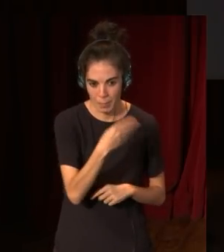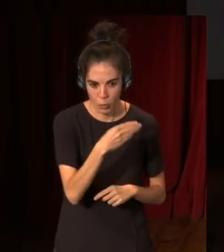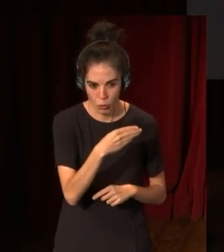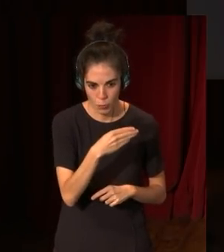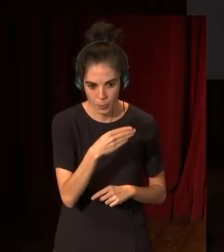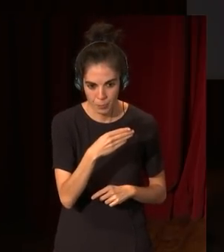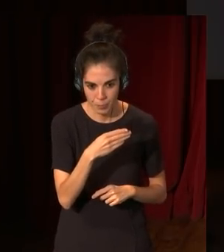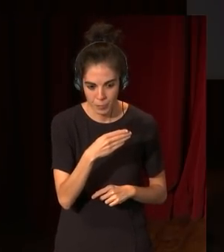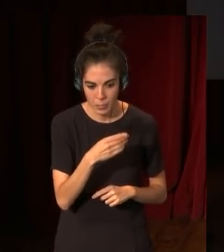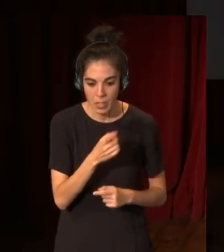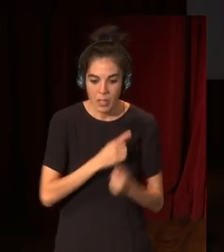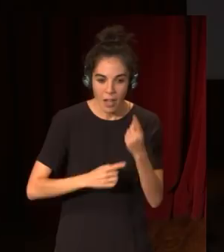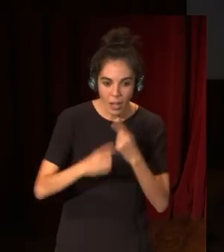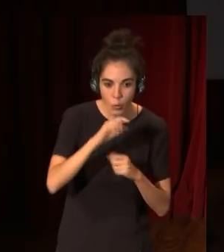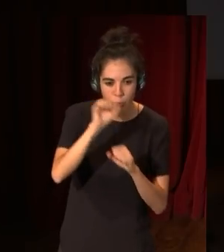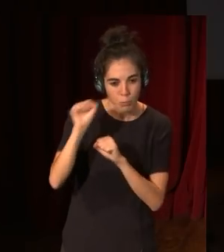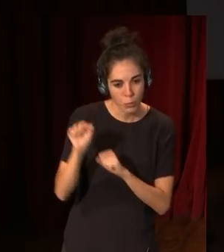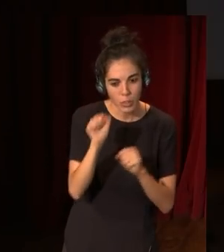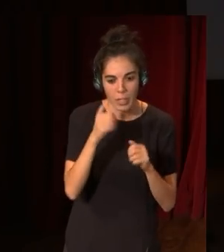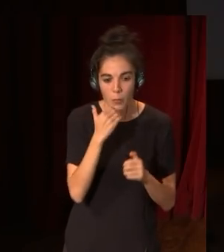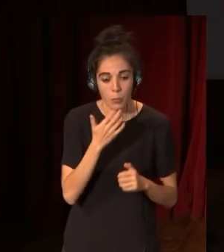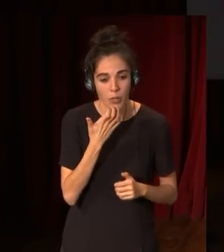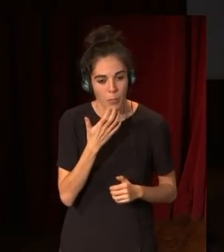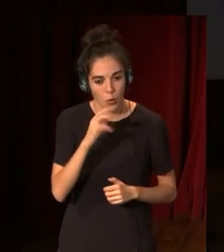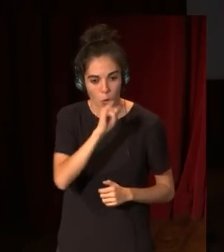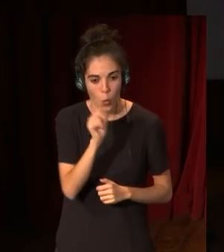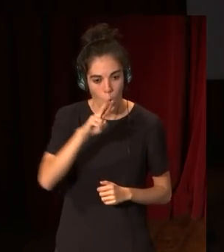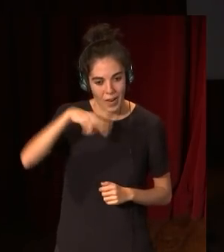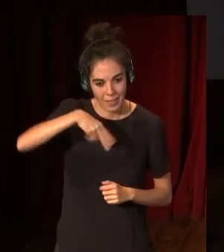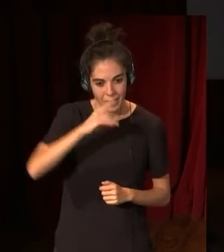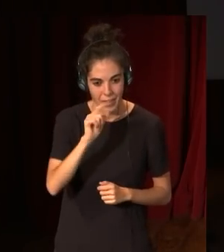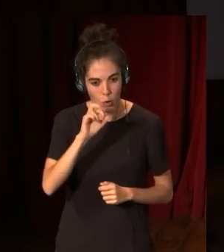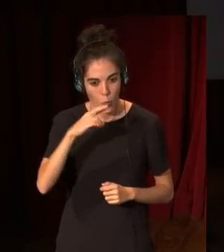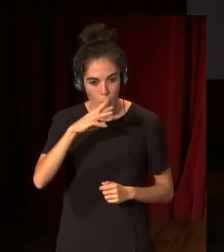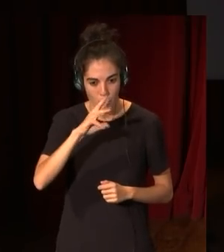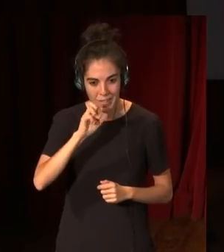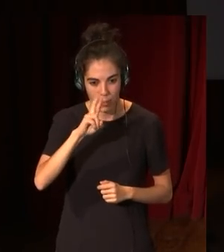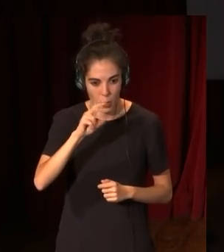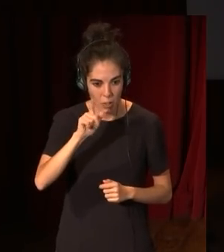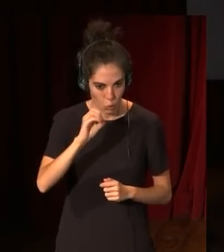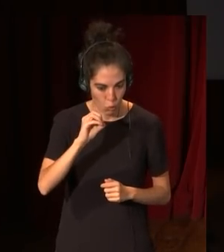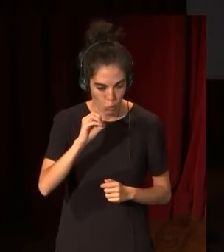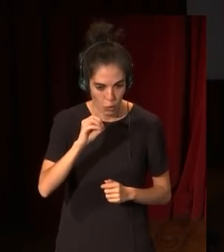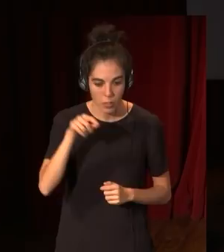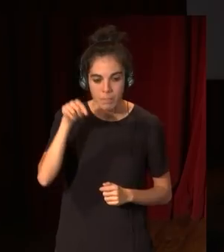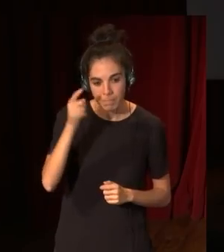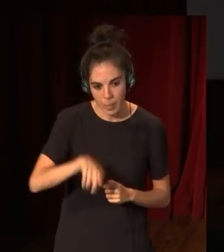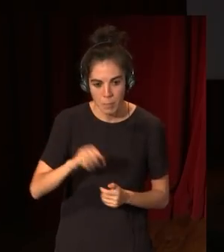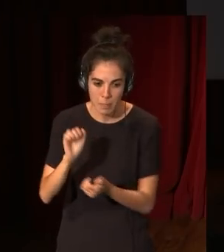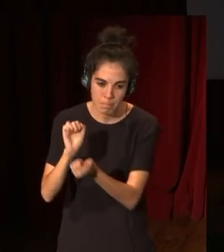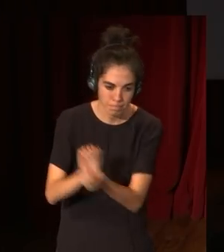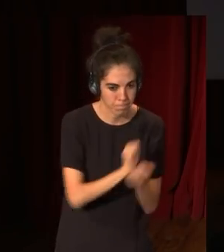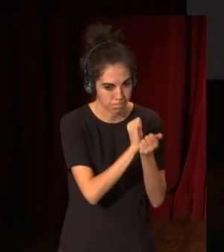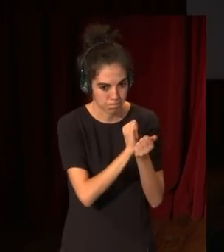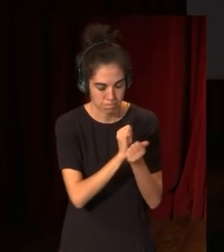algunos de sus protectores como jugándolo perú el o en daroca fueron procesados en los años